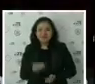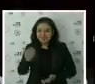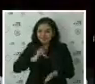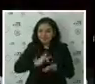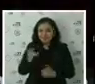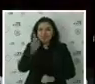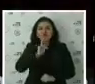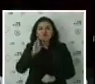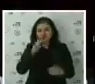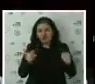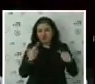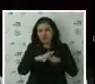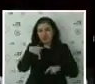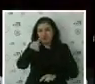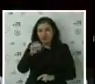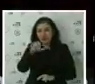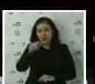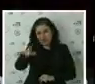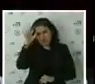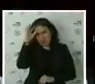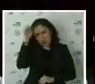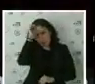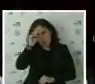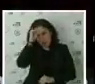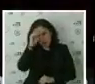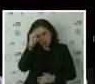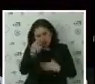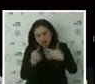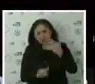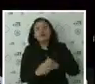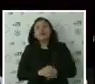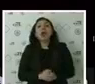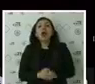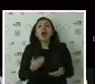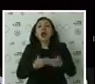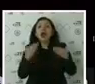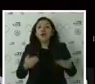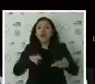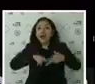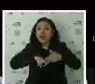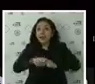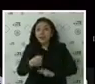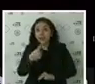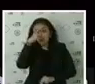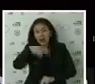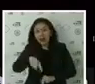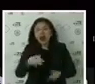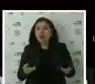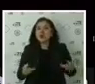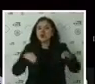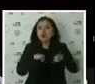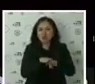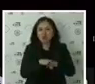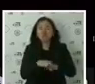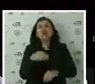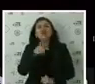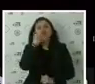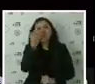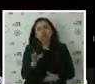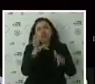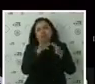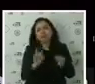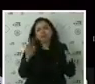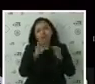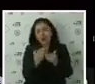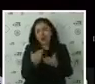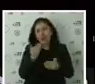Muchas gracias, maestra Karina, por sus reflexiones. Antes de dar inicio a la ronda de conclusiones, me gustaría comentar